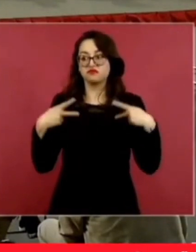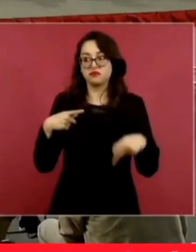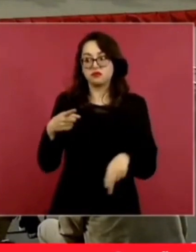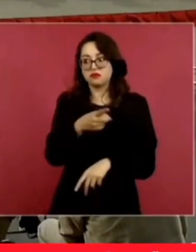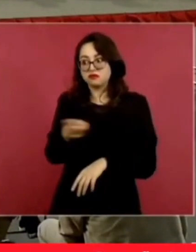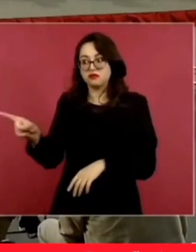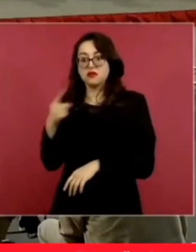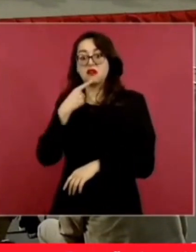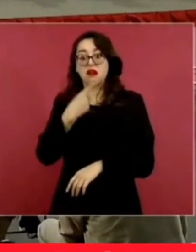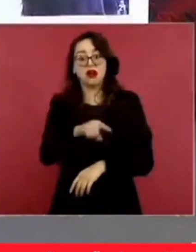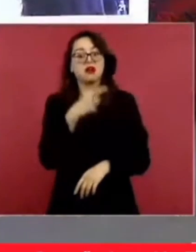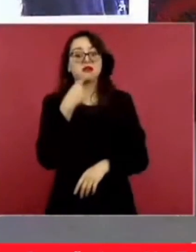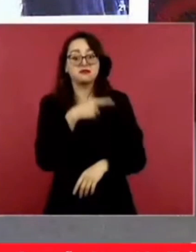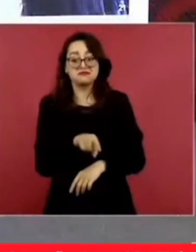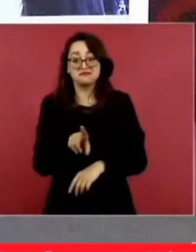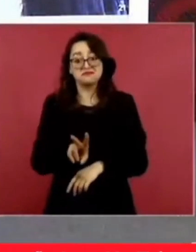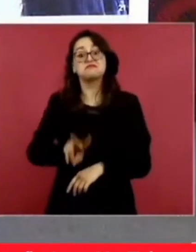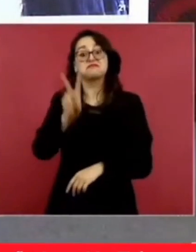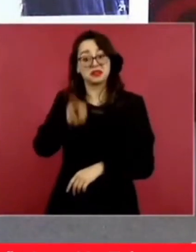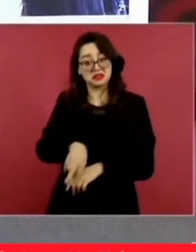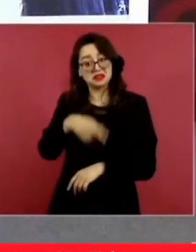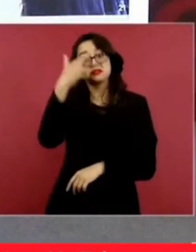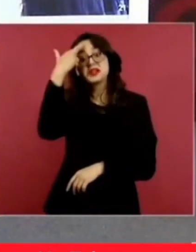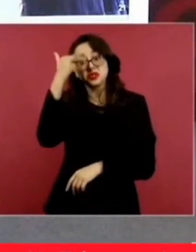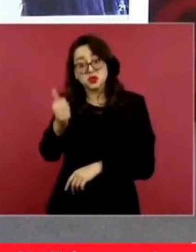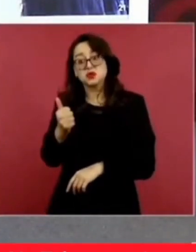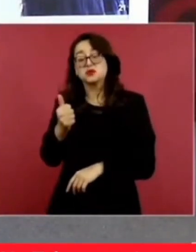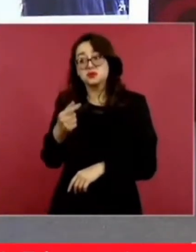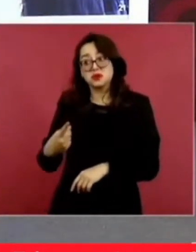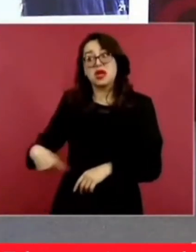sí está? Tienen un medio ambiente contaminado.